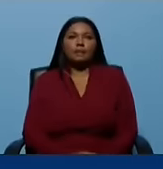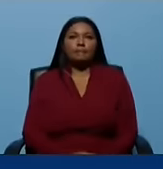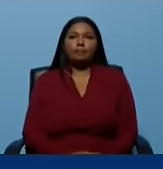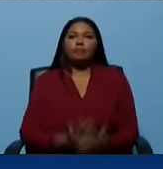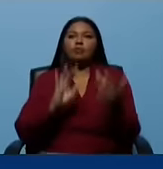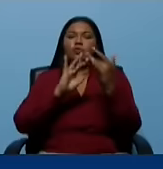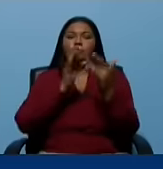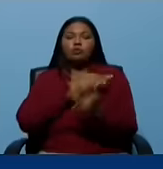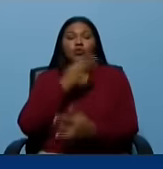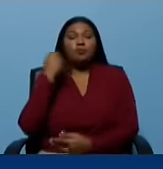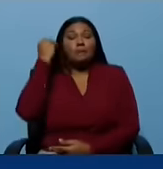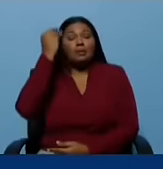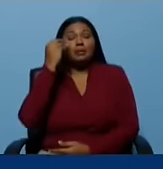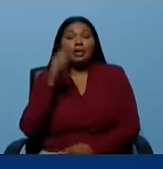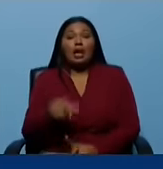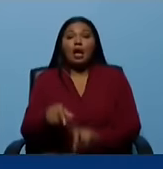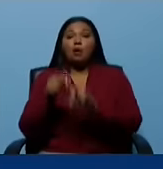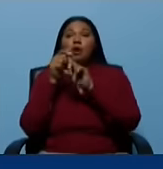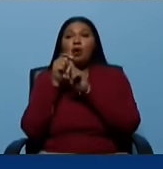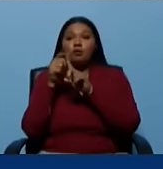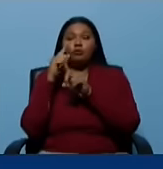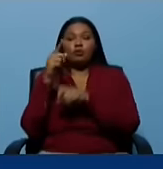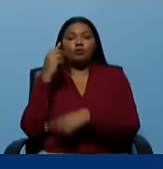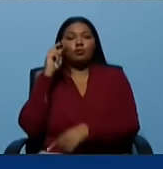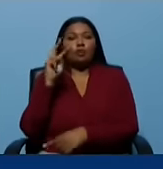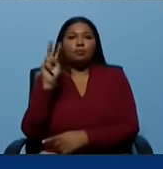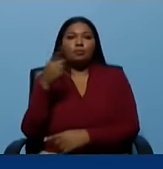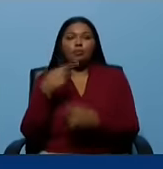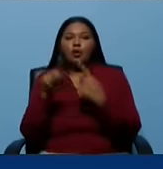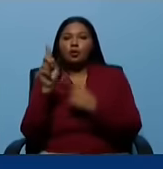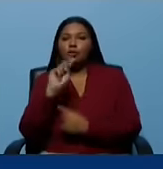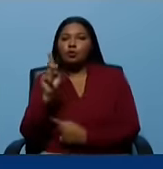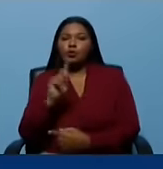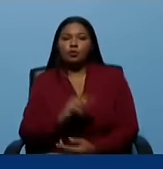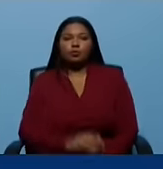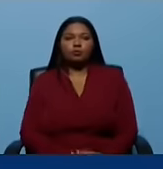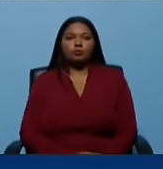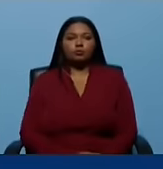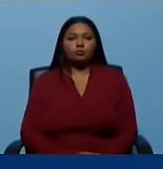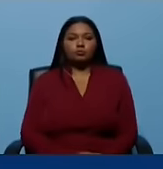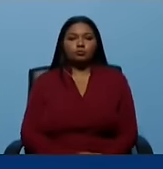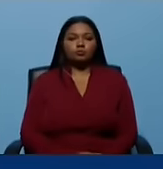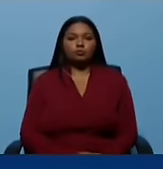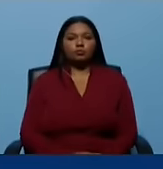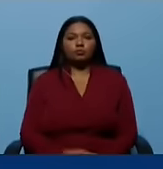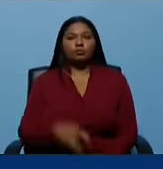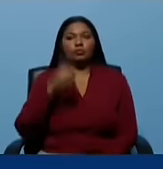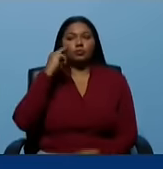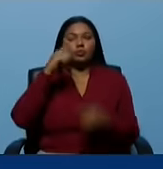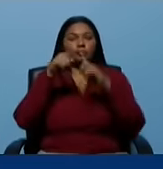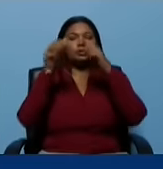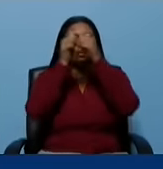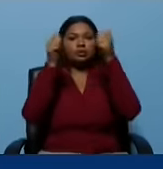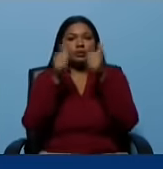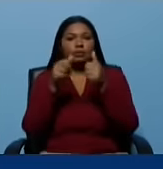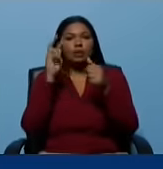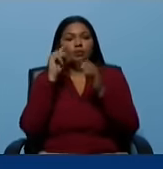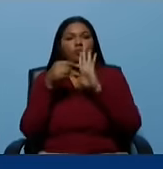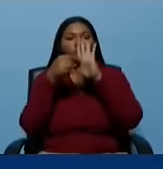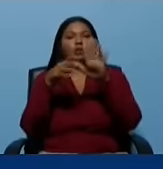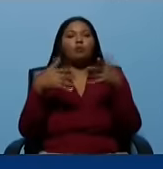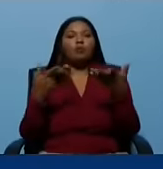Tú crees que estás escogiendo lo que tú ves pero no O sea ahí hay unos algoritmos hay unos sistemas que te muestran Cuál es la